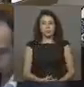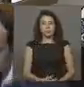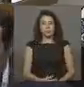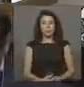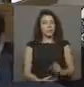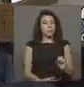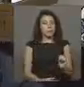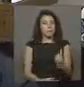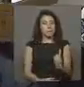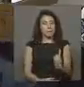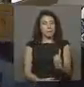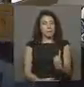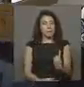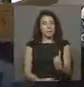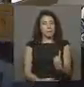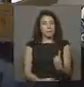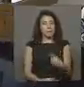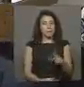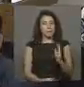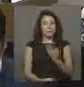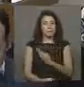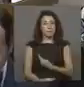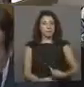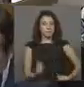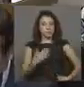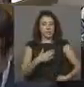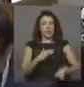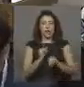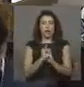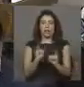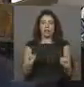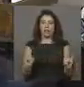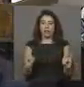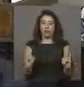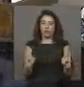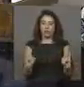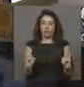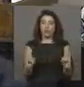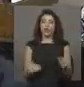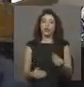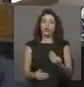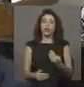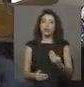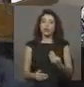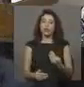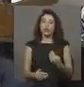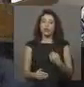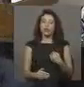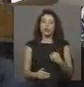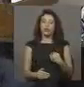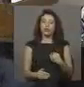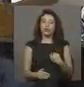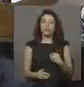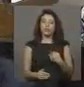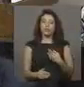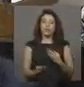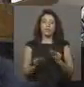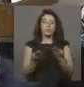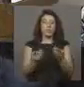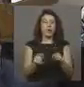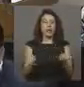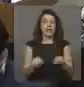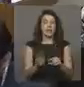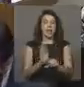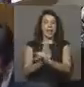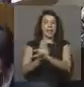En primer lugar, señor presidente, quiero informarle que voy a poner a consideración de la sala